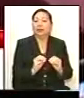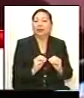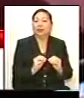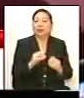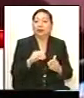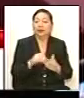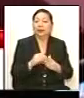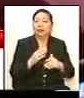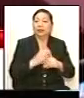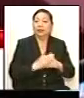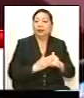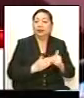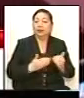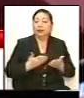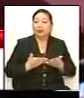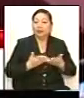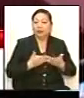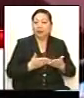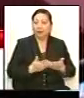concesión una infraestructura portuaria,